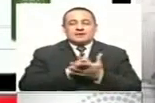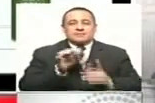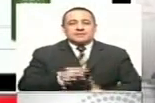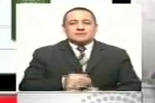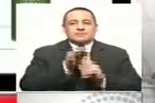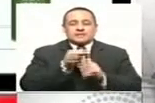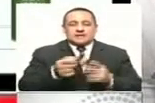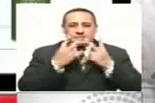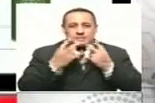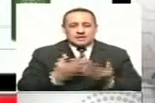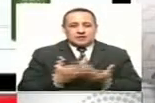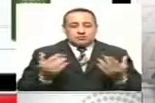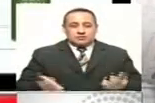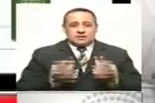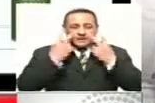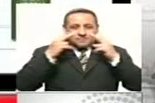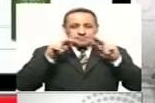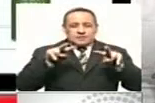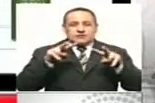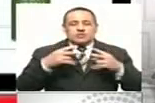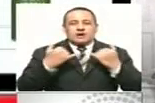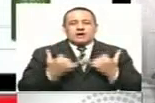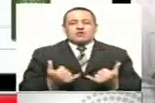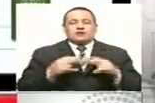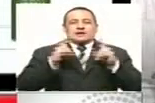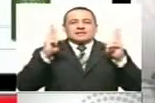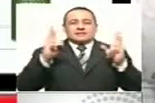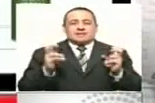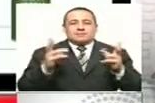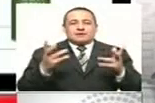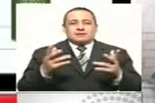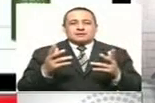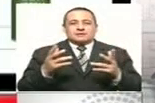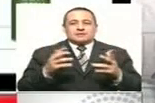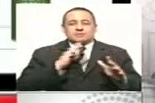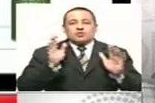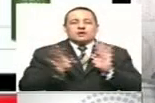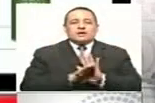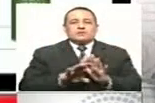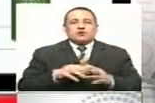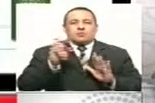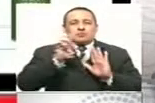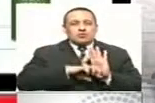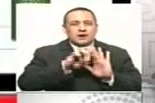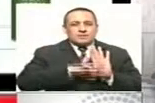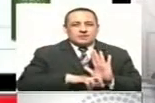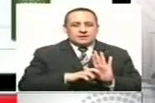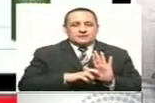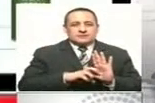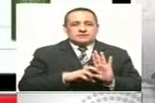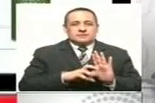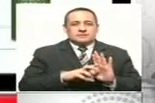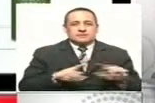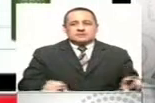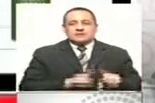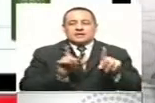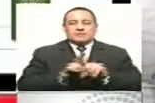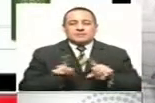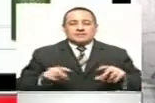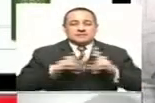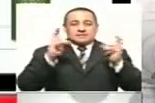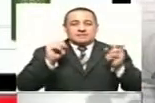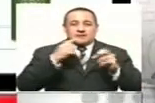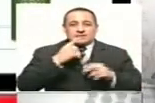principalmente los recursos estaban puestos en el tema de, por ejemplo, los programas de piloto de